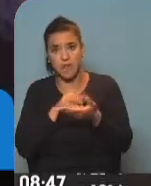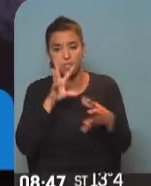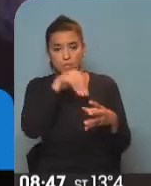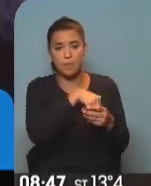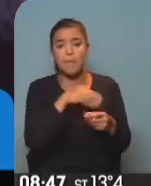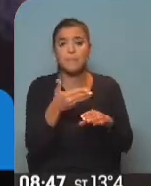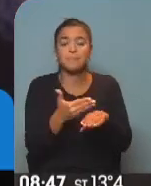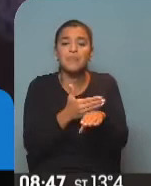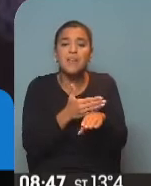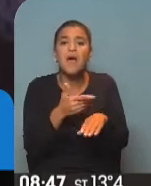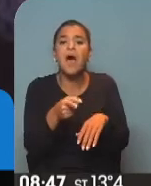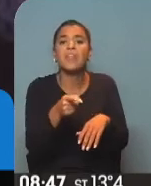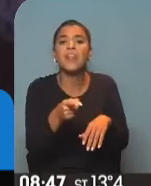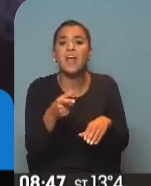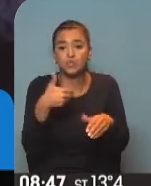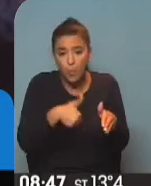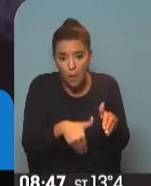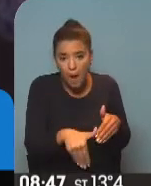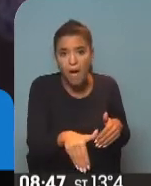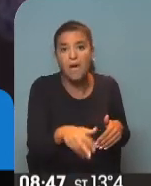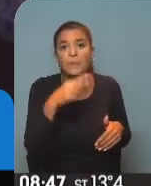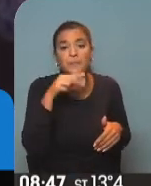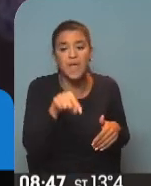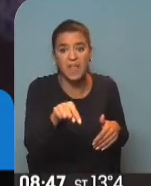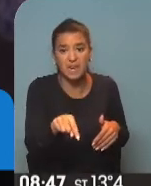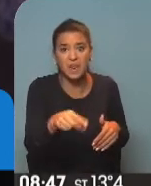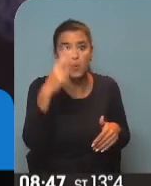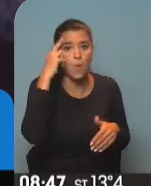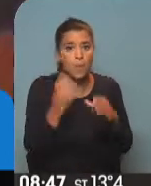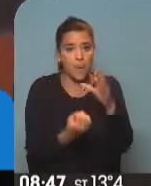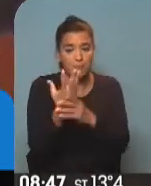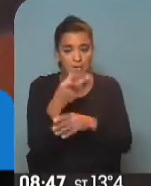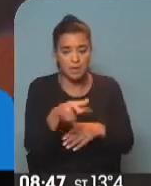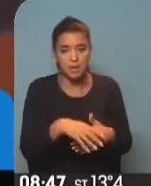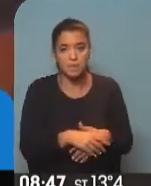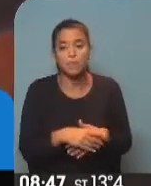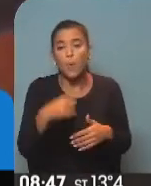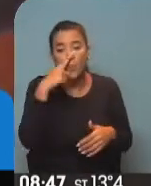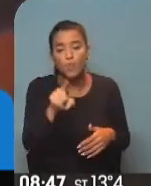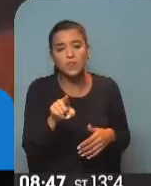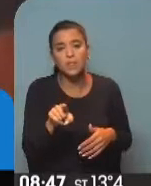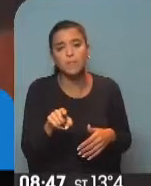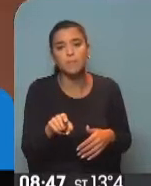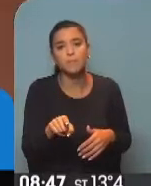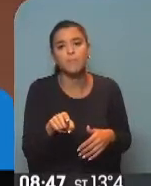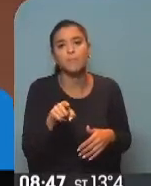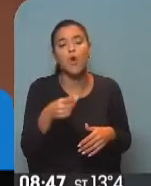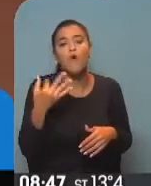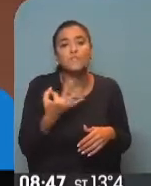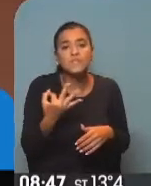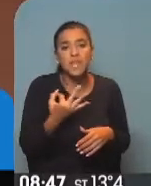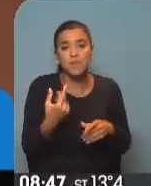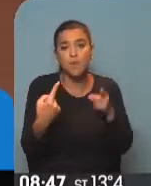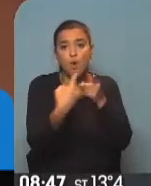adelanto a lo que va a ser la apertura el próximo viernes a eso de las 9 de la mañana frank por último el oficialismo espera enfrentar a